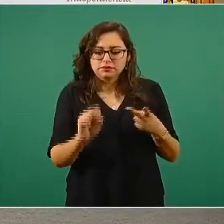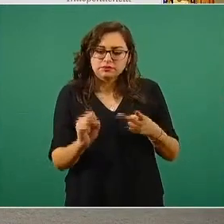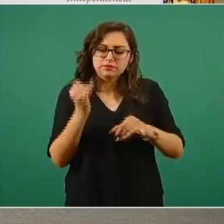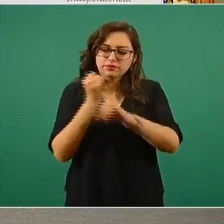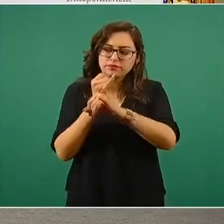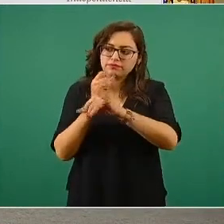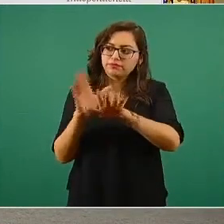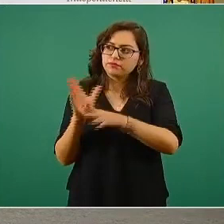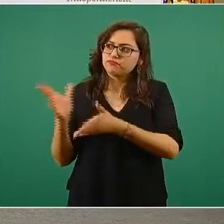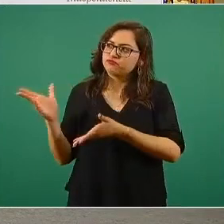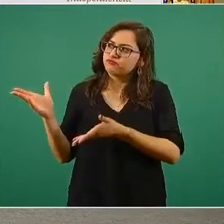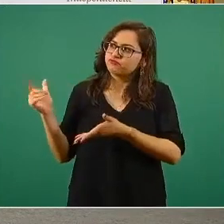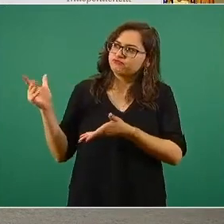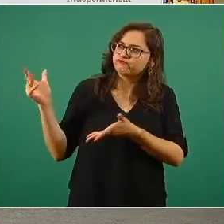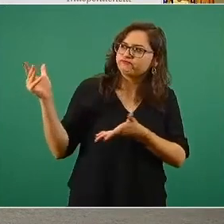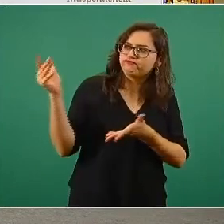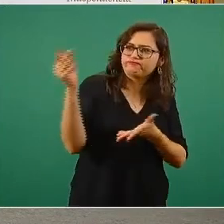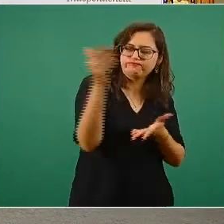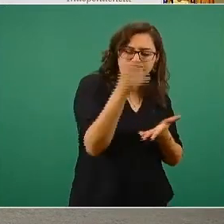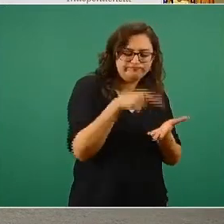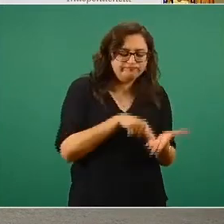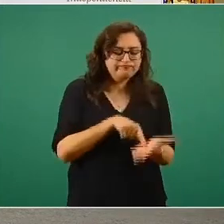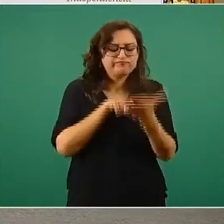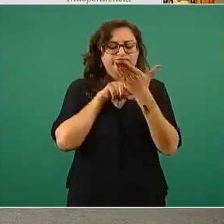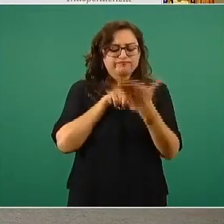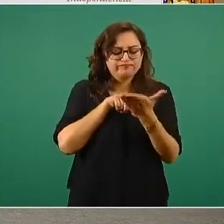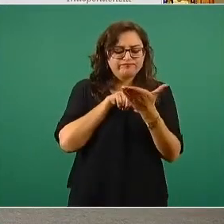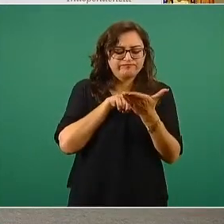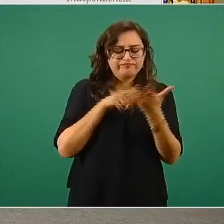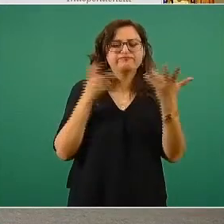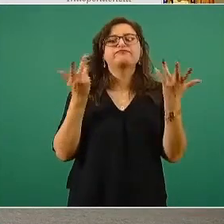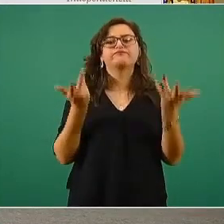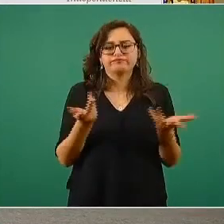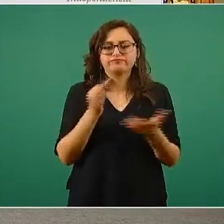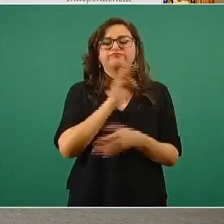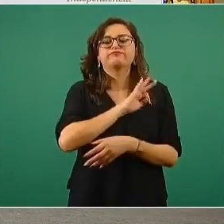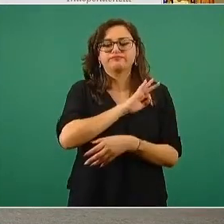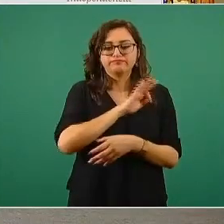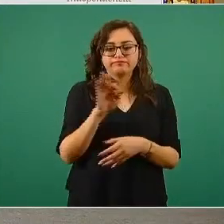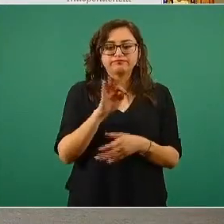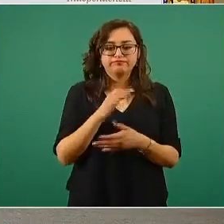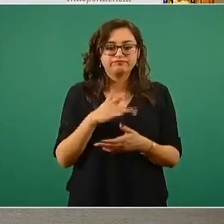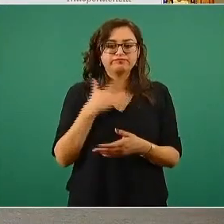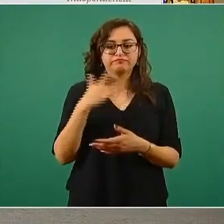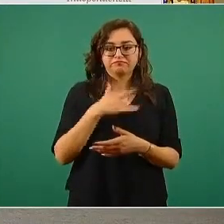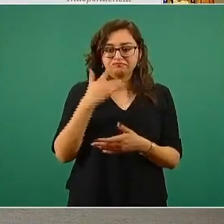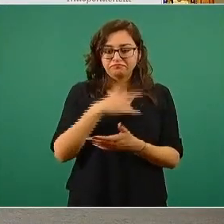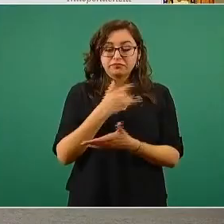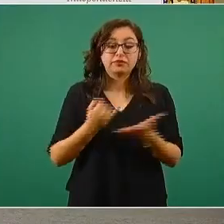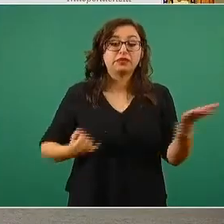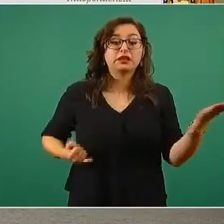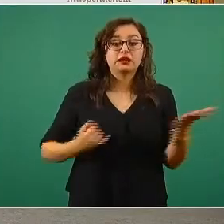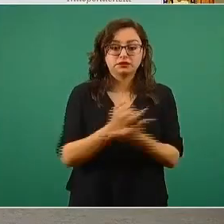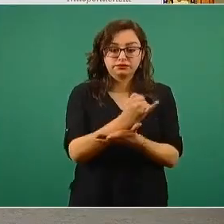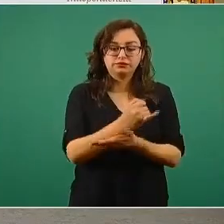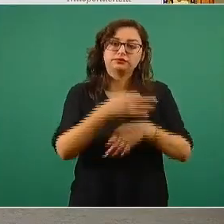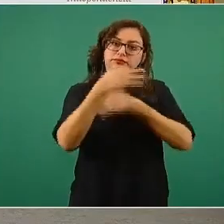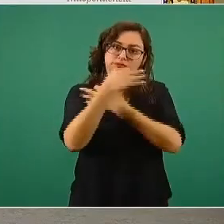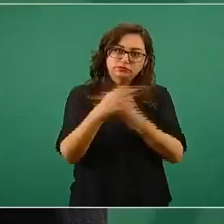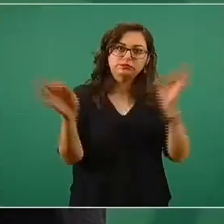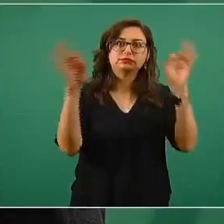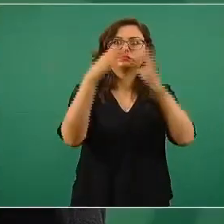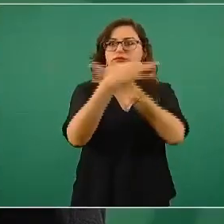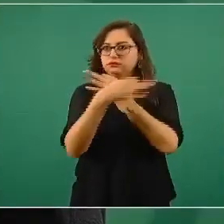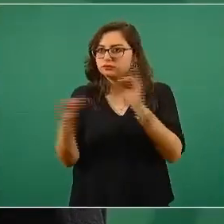esta información de todos los países que en su momento están aplicando una vacuna, pueda emitir boletines que además nos sirven a los